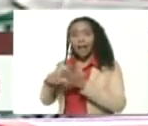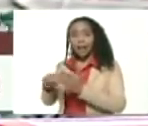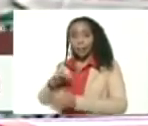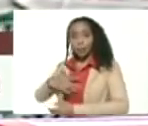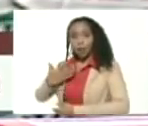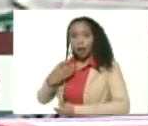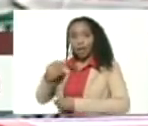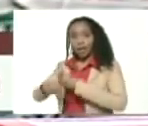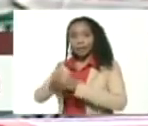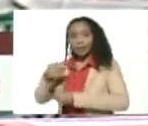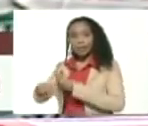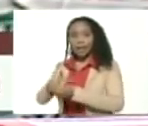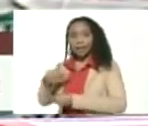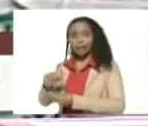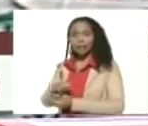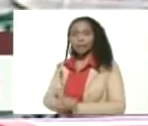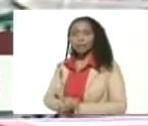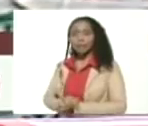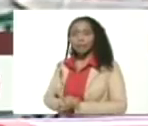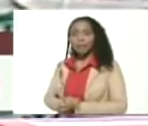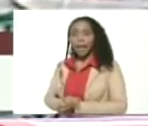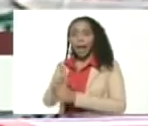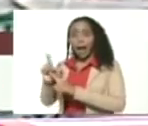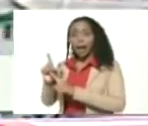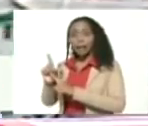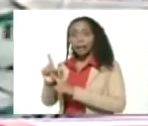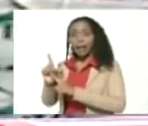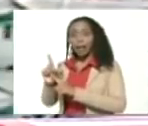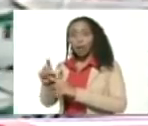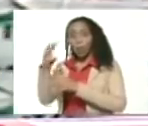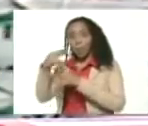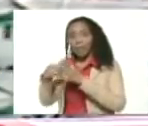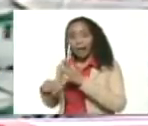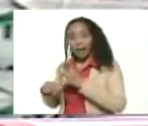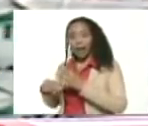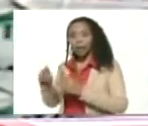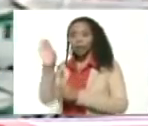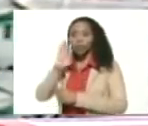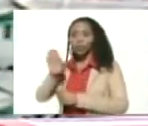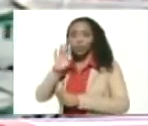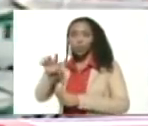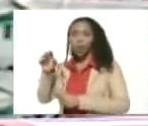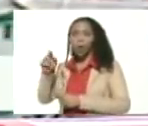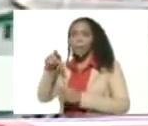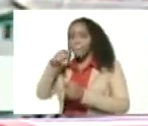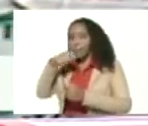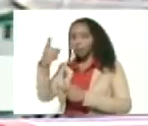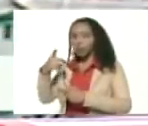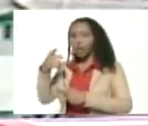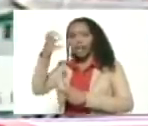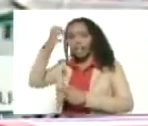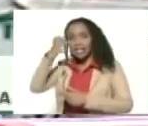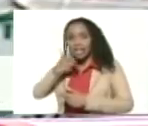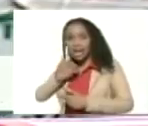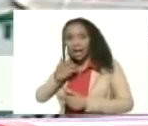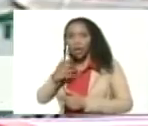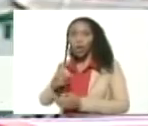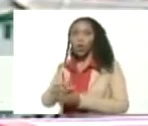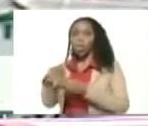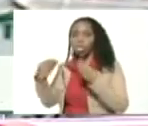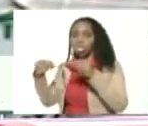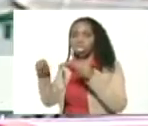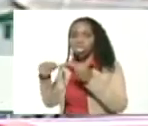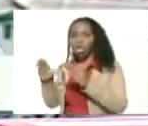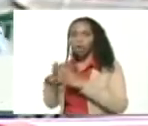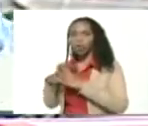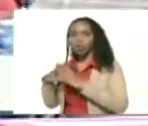reciclable. Ahí entran los materiales desechables en materia de hierro, de aluminio, de todo lo que